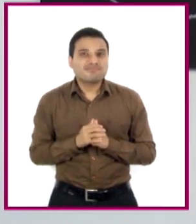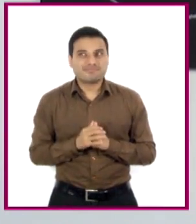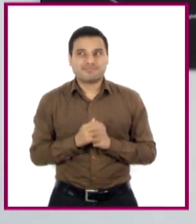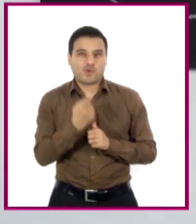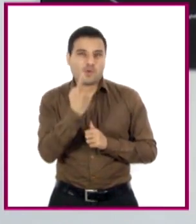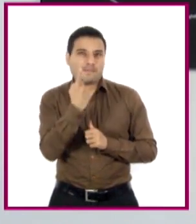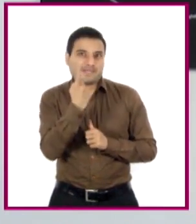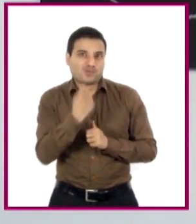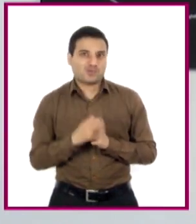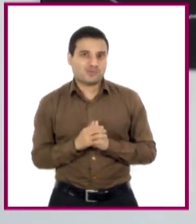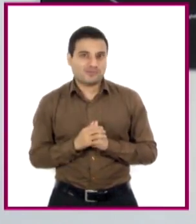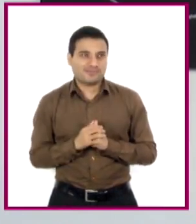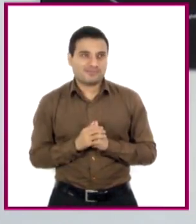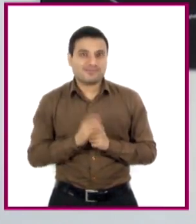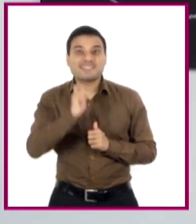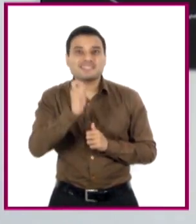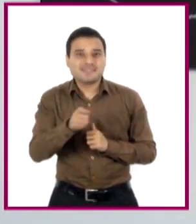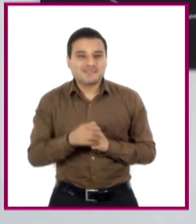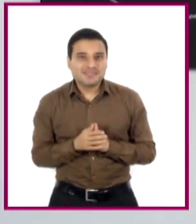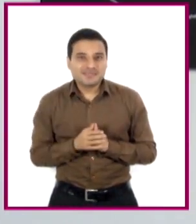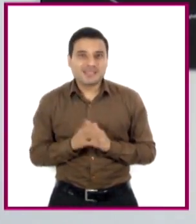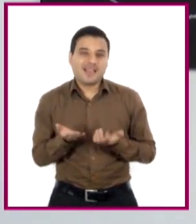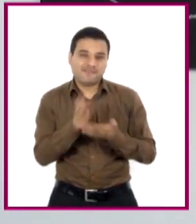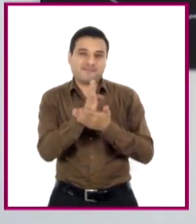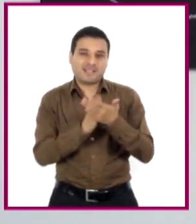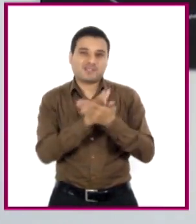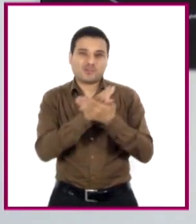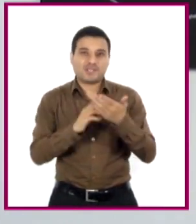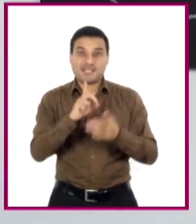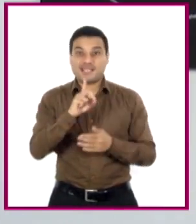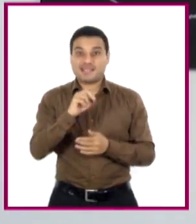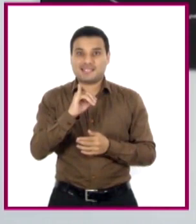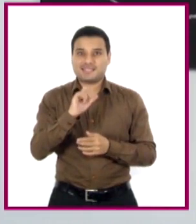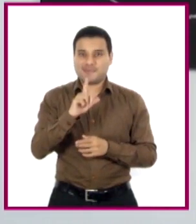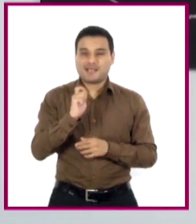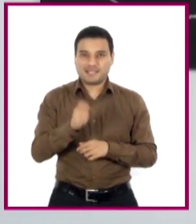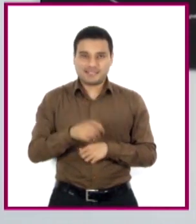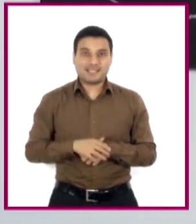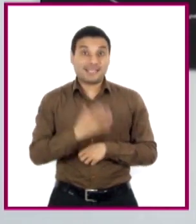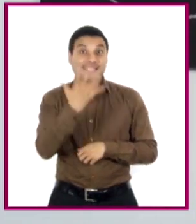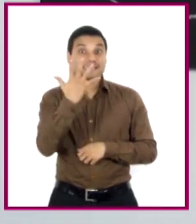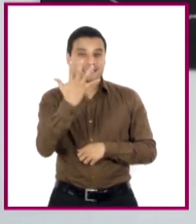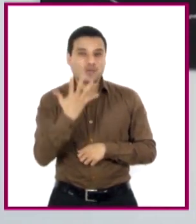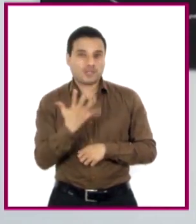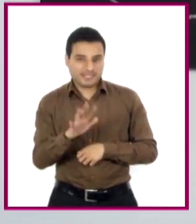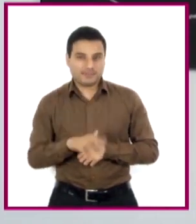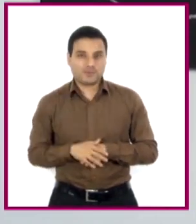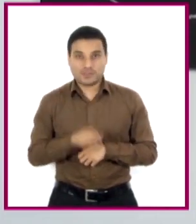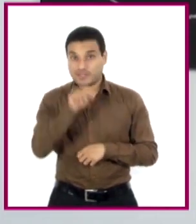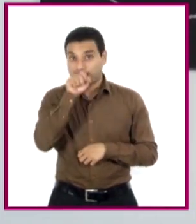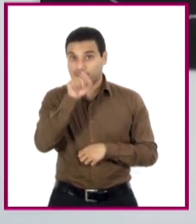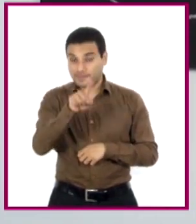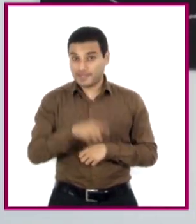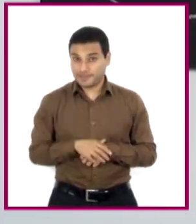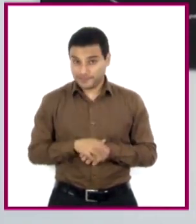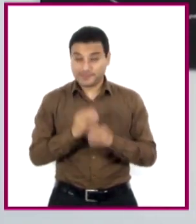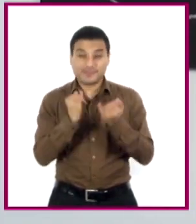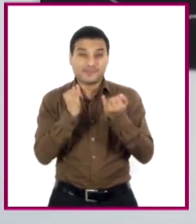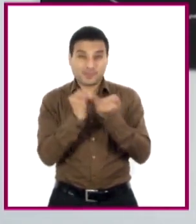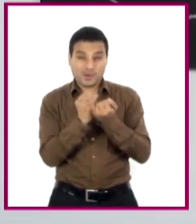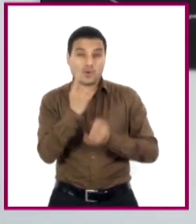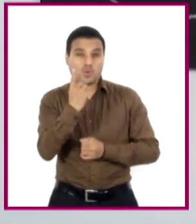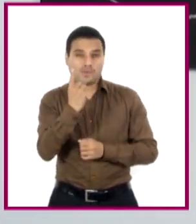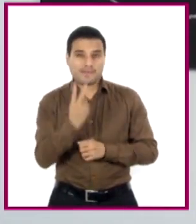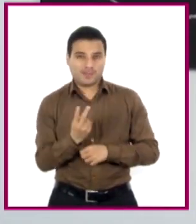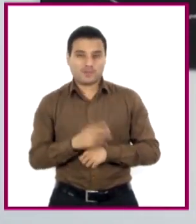peso, están refiriéndose a la fracción decimal 5 décimos y a su fracción unitaria equivalente 1